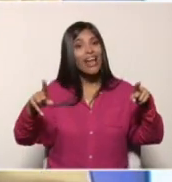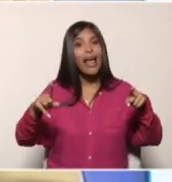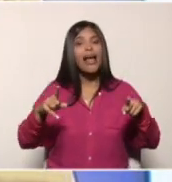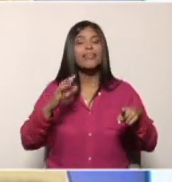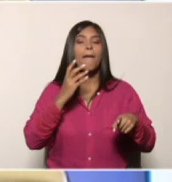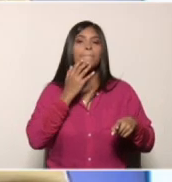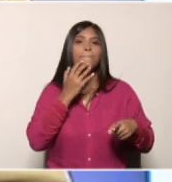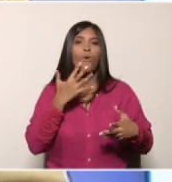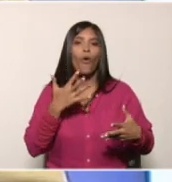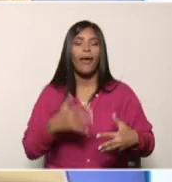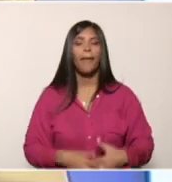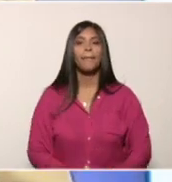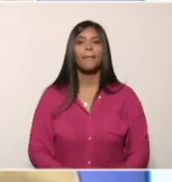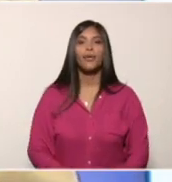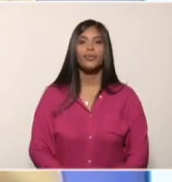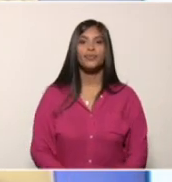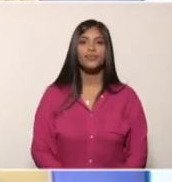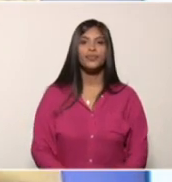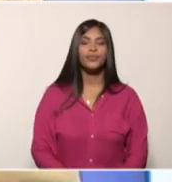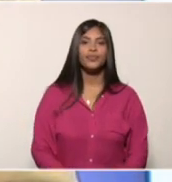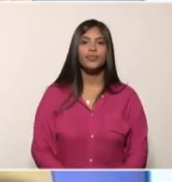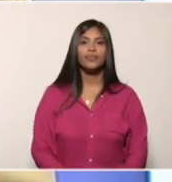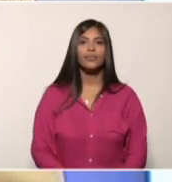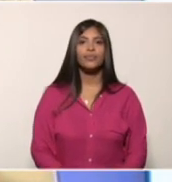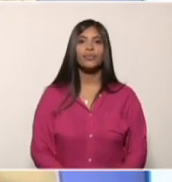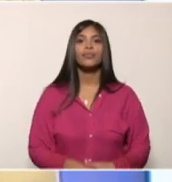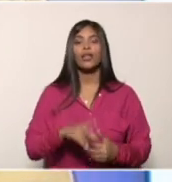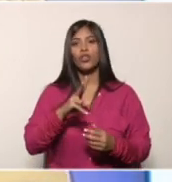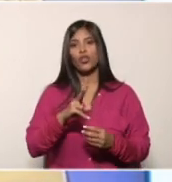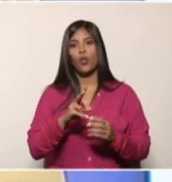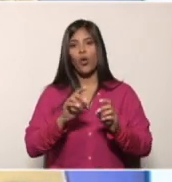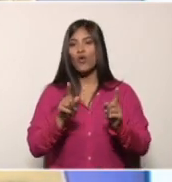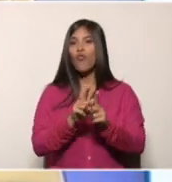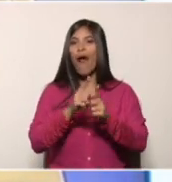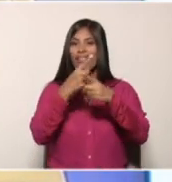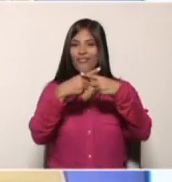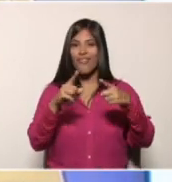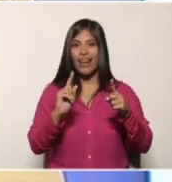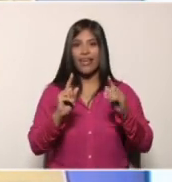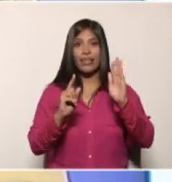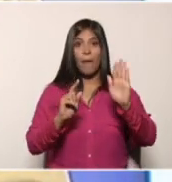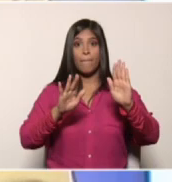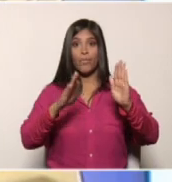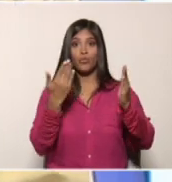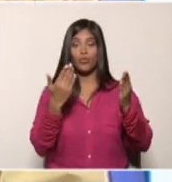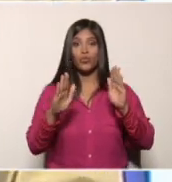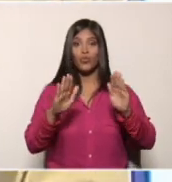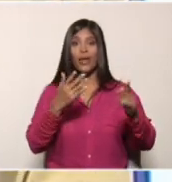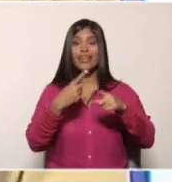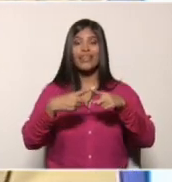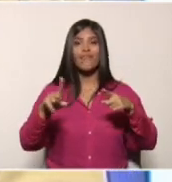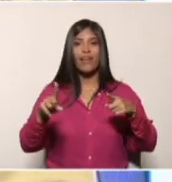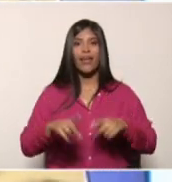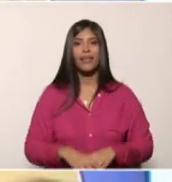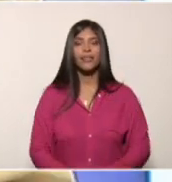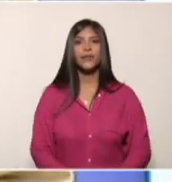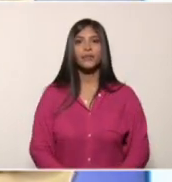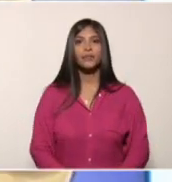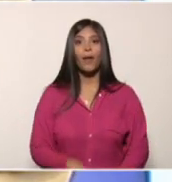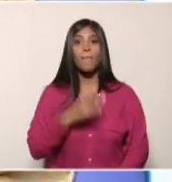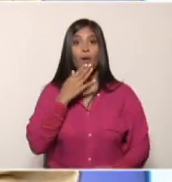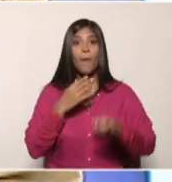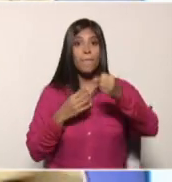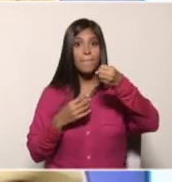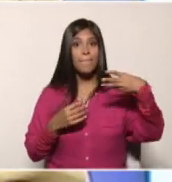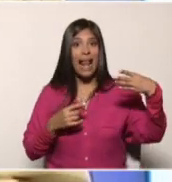buscar un antónimo y vamos a buscar opuestos. ¿Okay? Si vamos a buscar el opuesto de